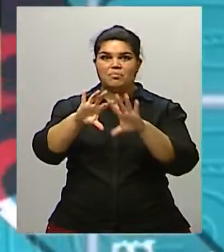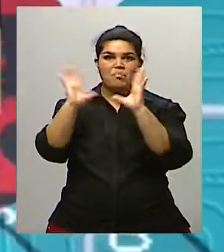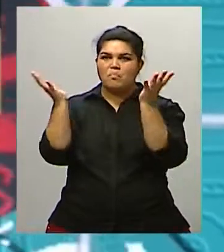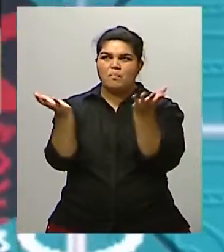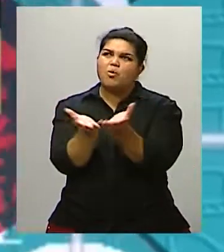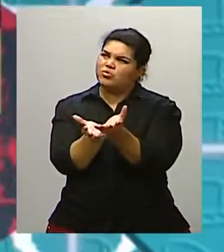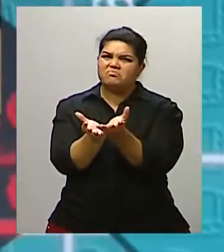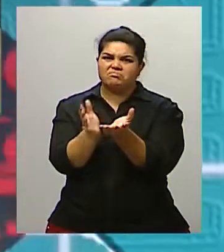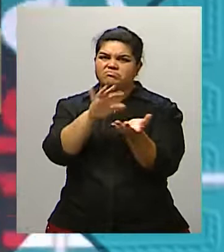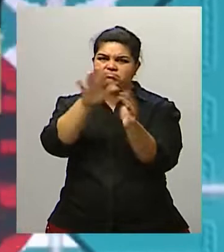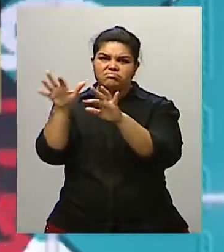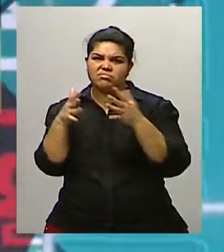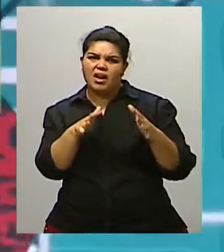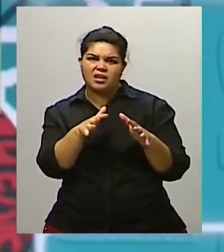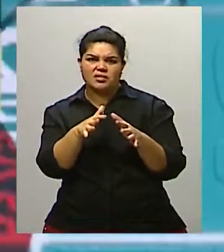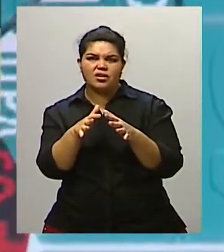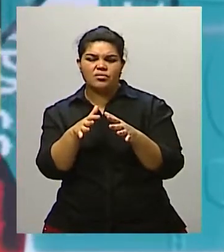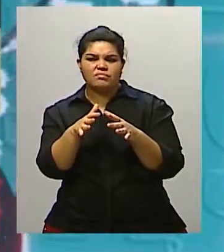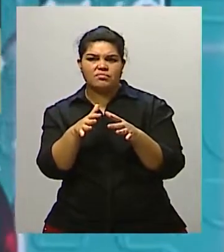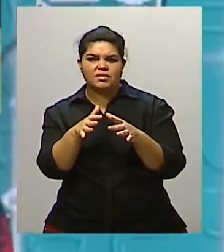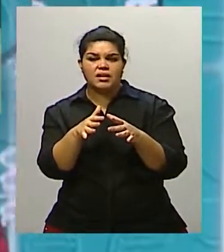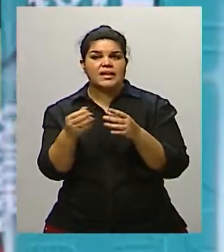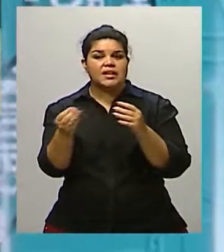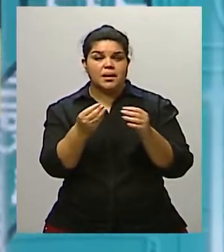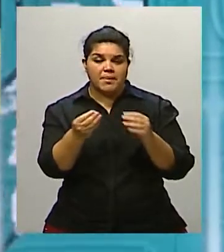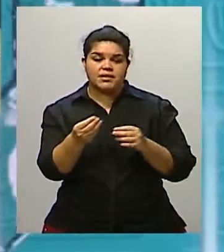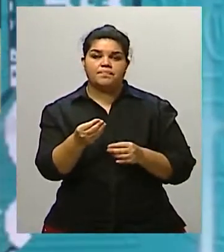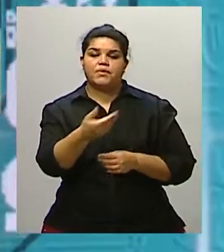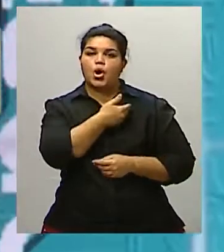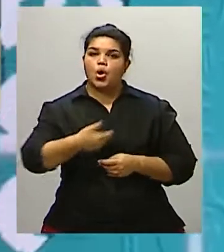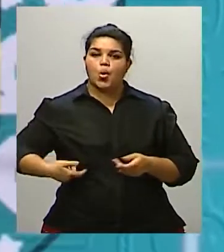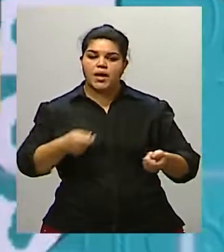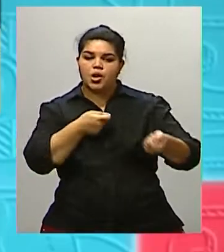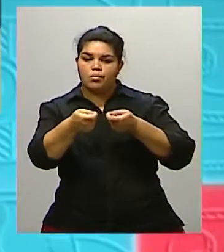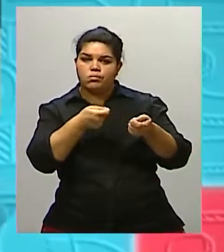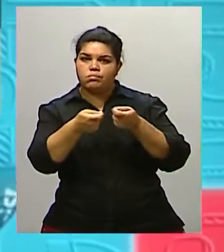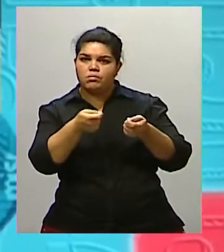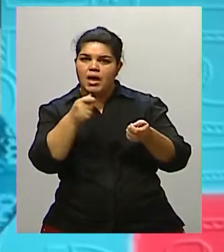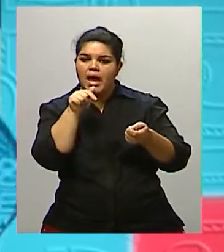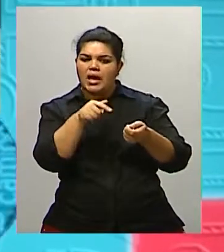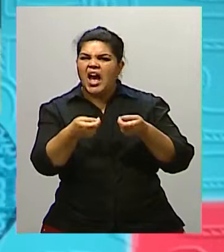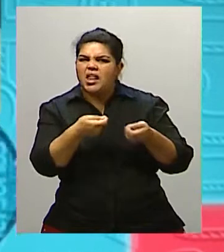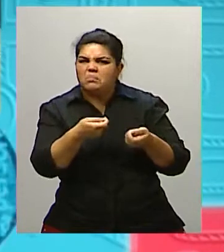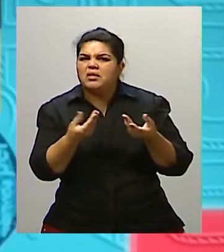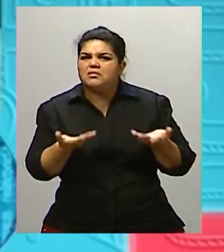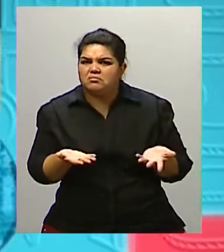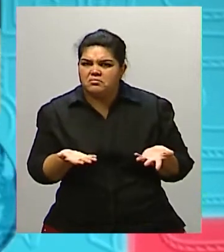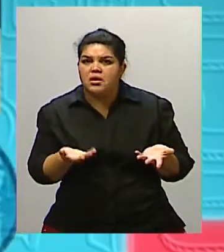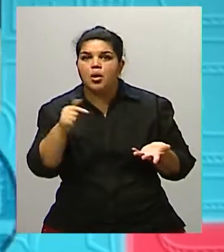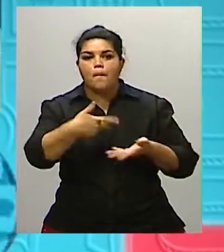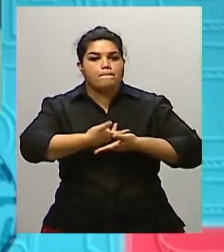Los estados-nación se encargan de la administración de lo público, pero únicamente de la